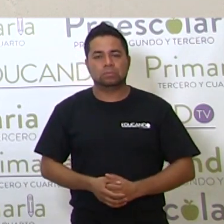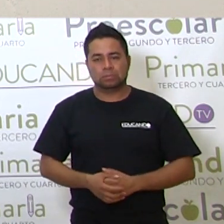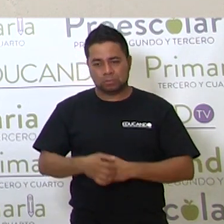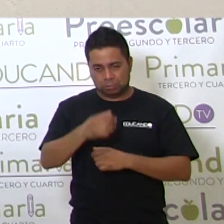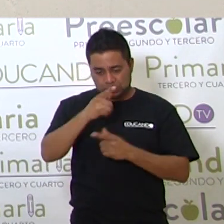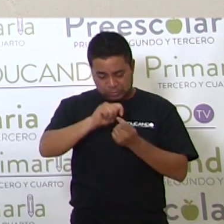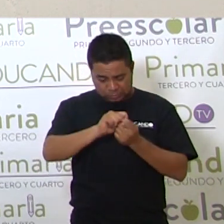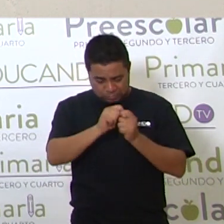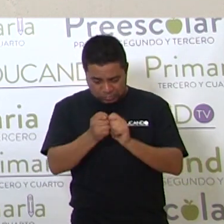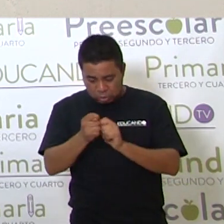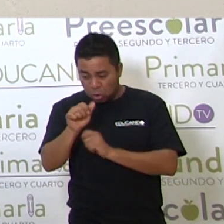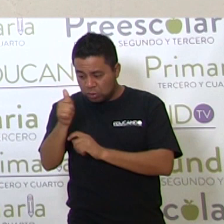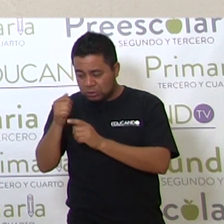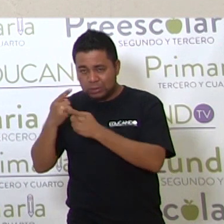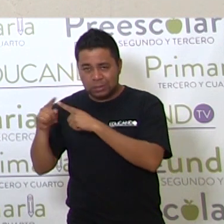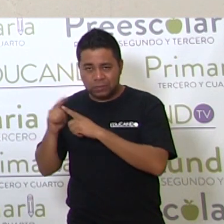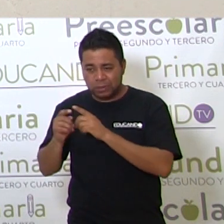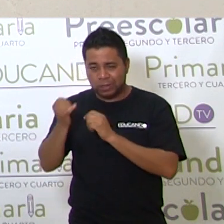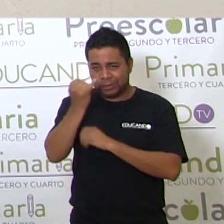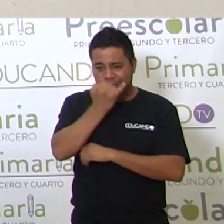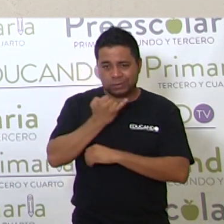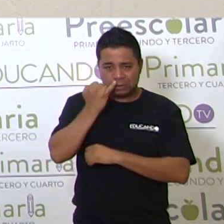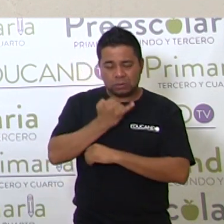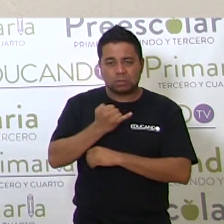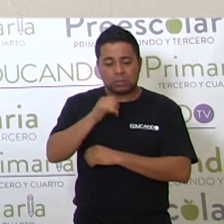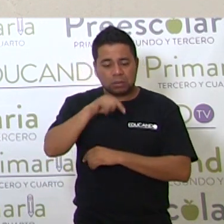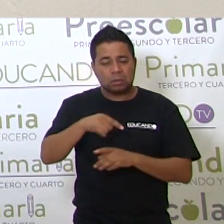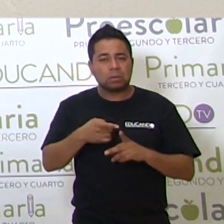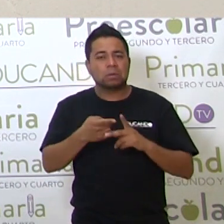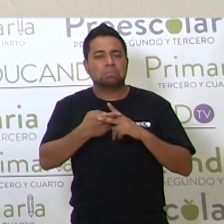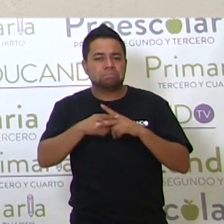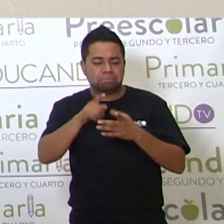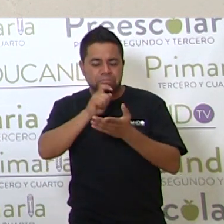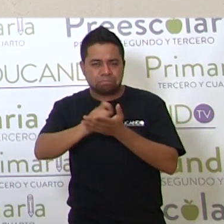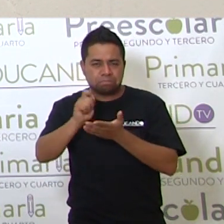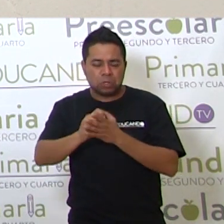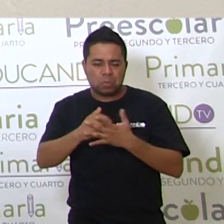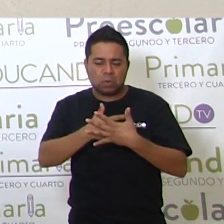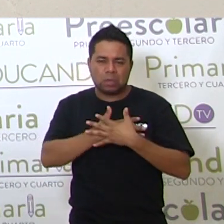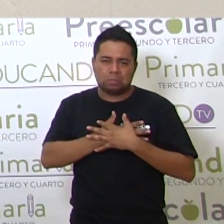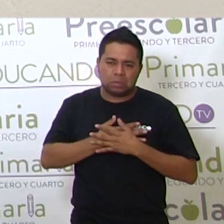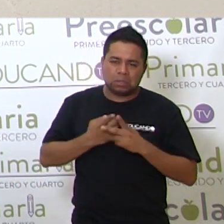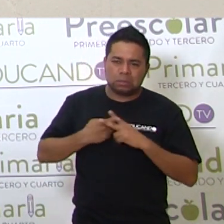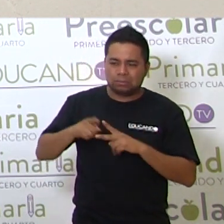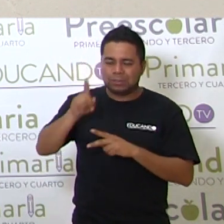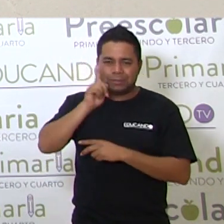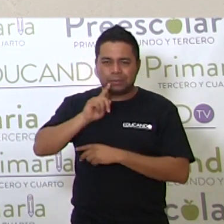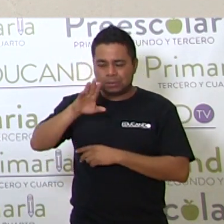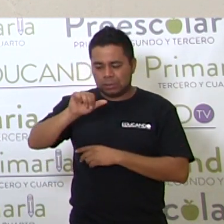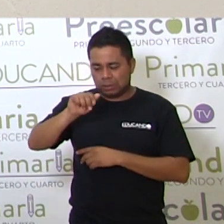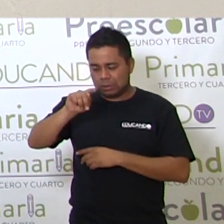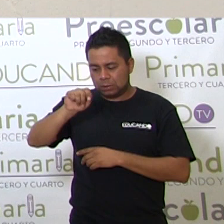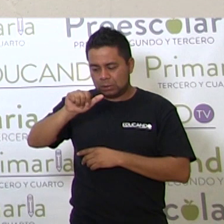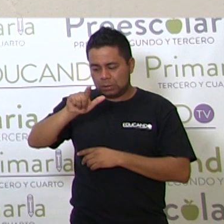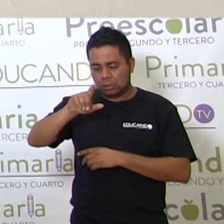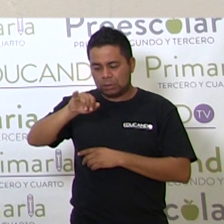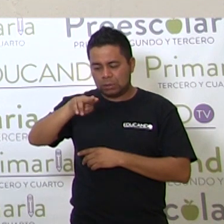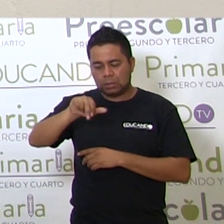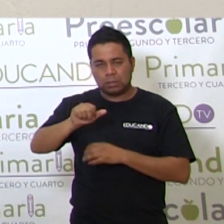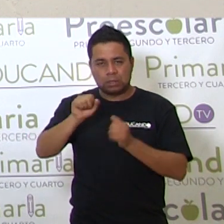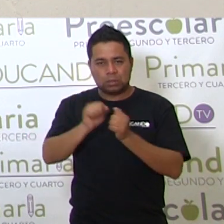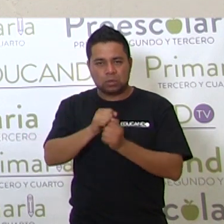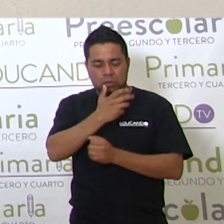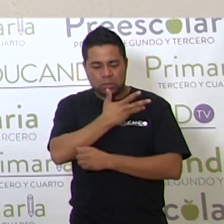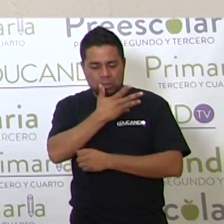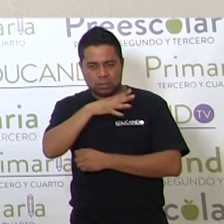idiomas, Arráncame la vida, narra el inicio, amor sumiso, de Catalina por el general Andrés Asensio